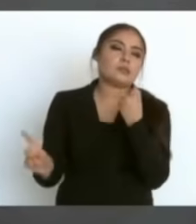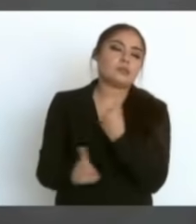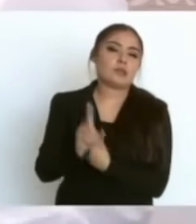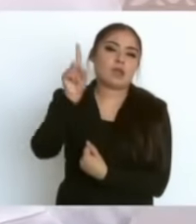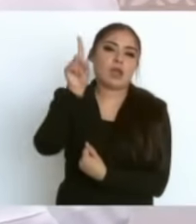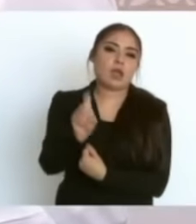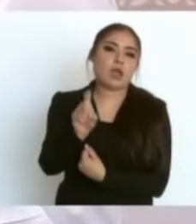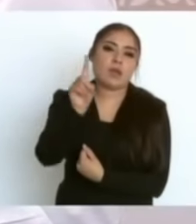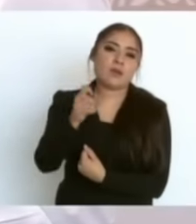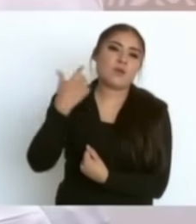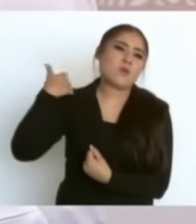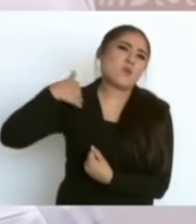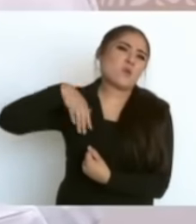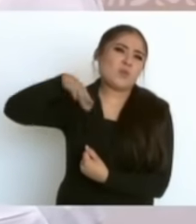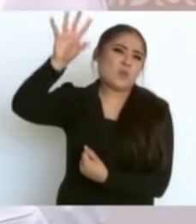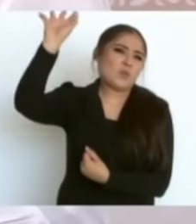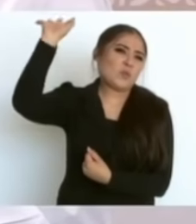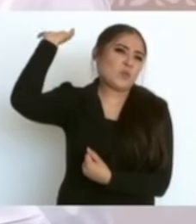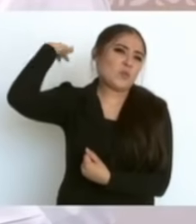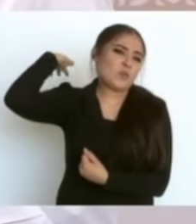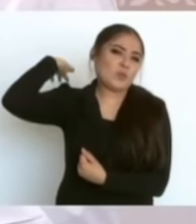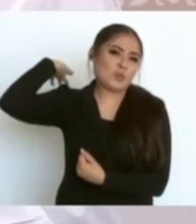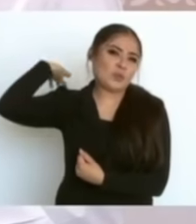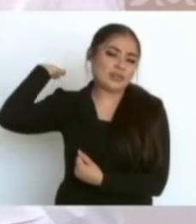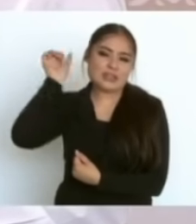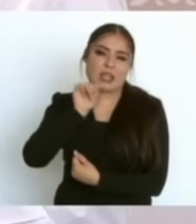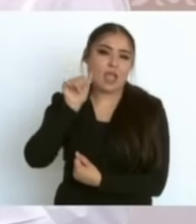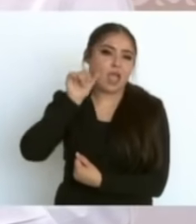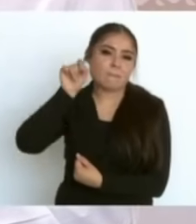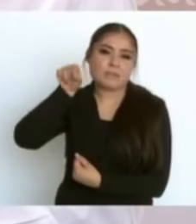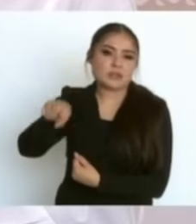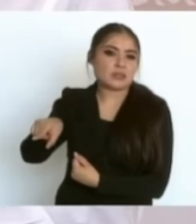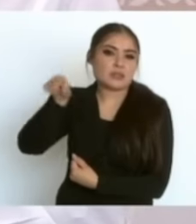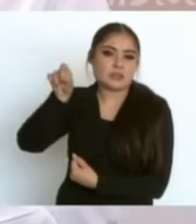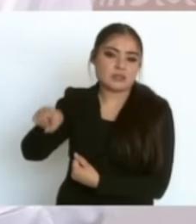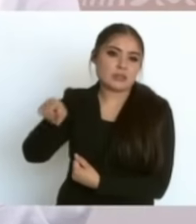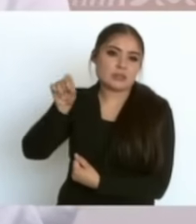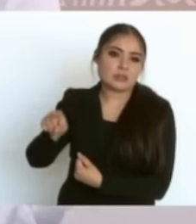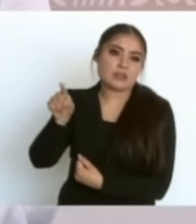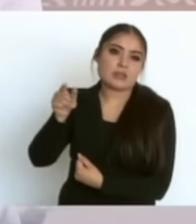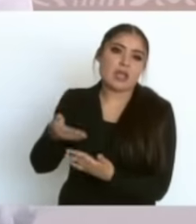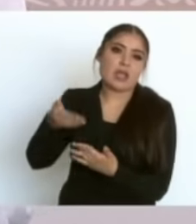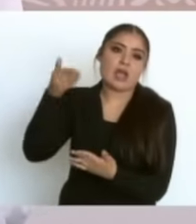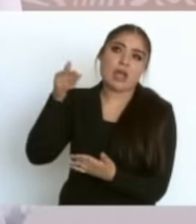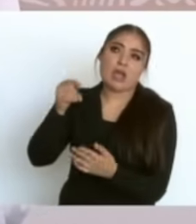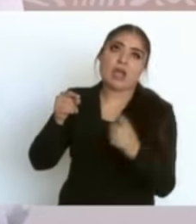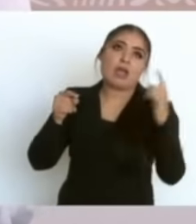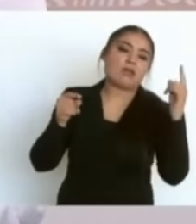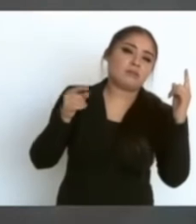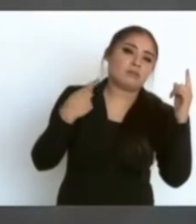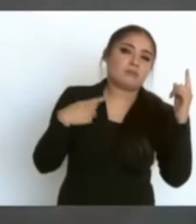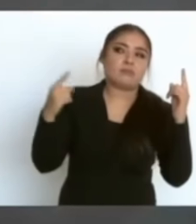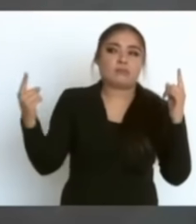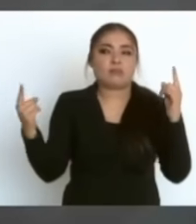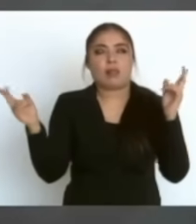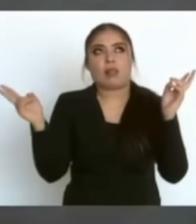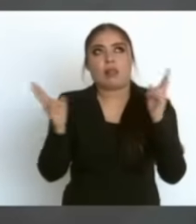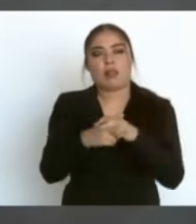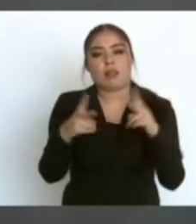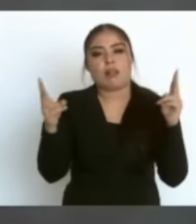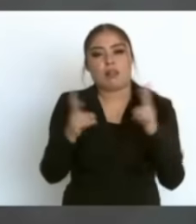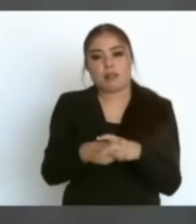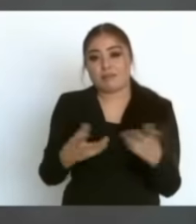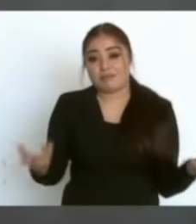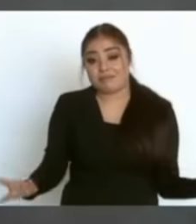son históricos de los de arriba con los de abajo y